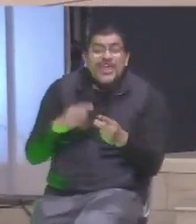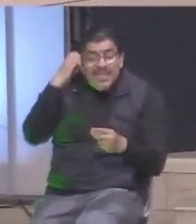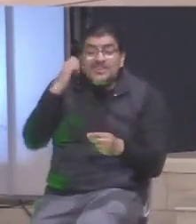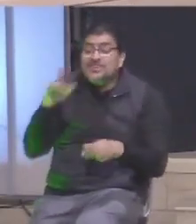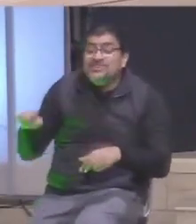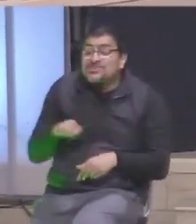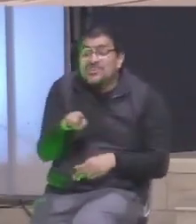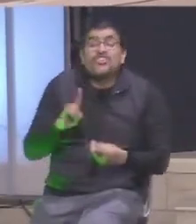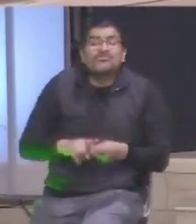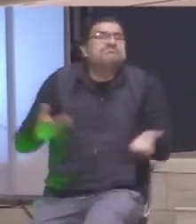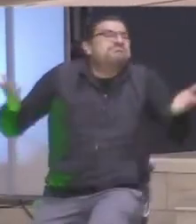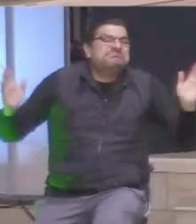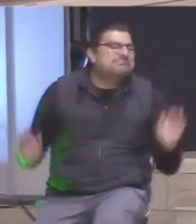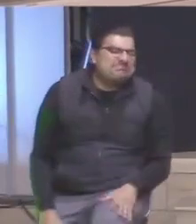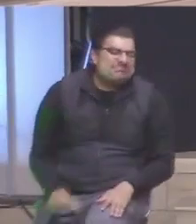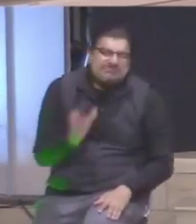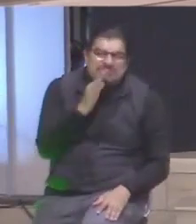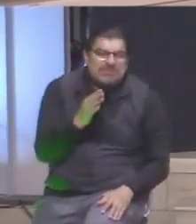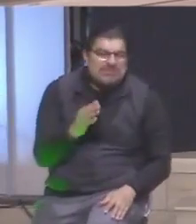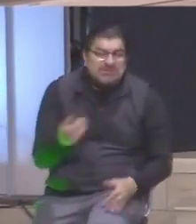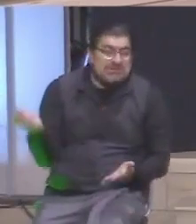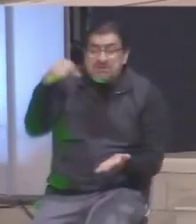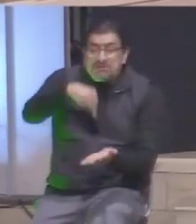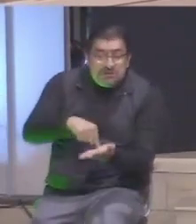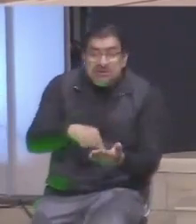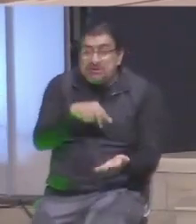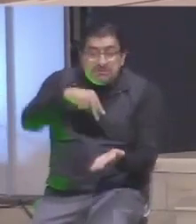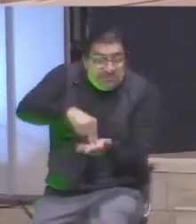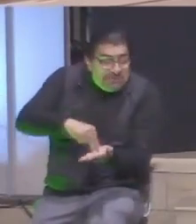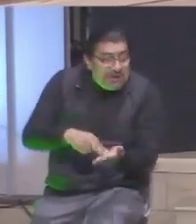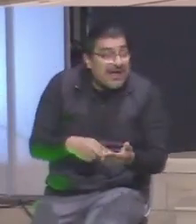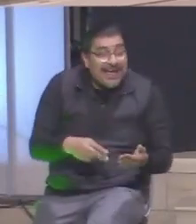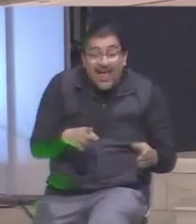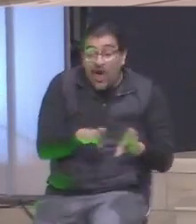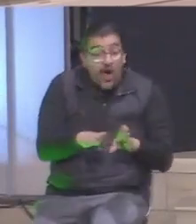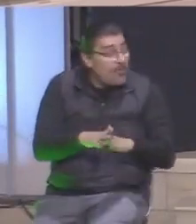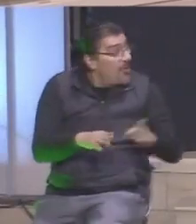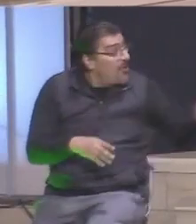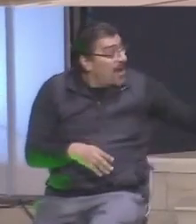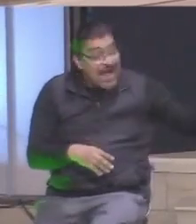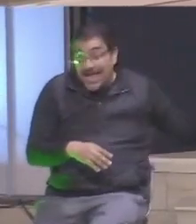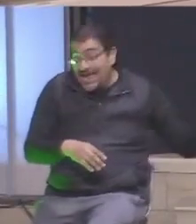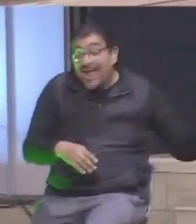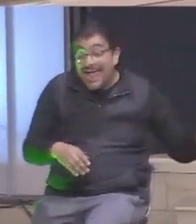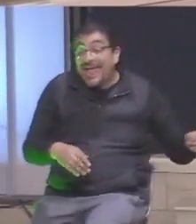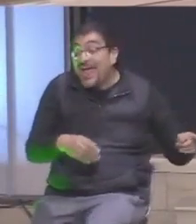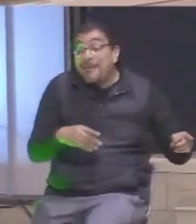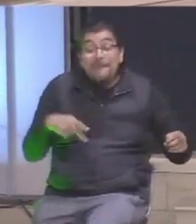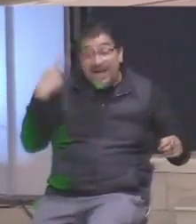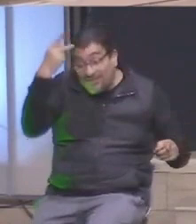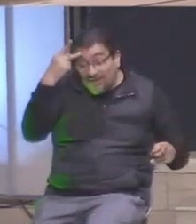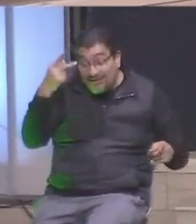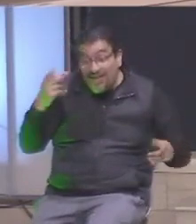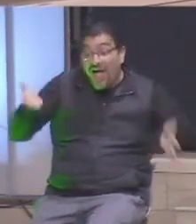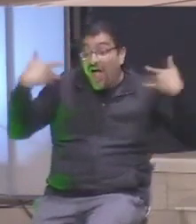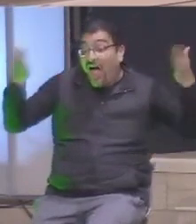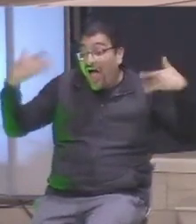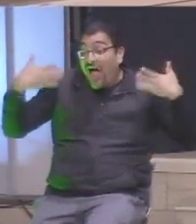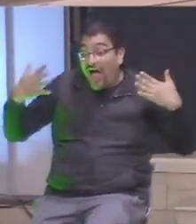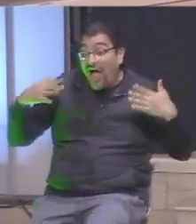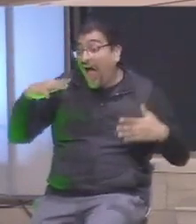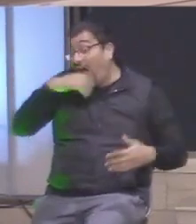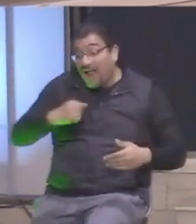estacionarse y aparte eh voy ahí y como le da calor al pastor tiene menopausia eh pone el aire acondicionado y me da